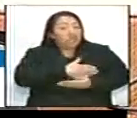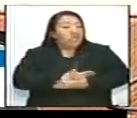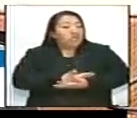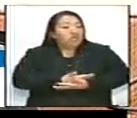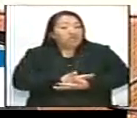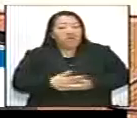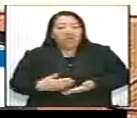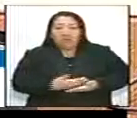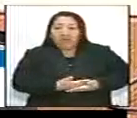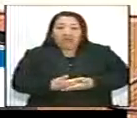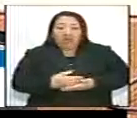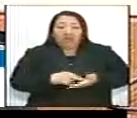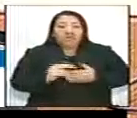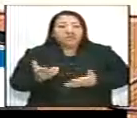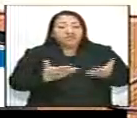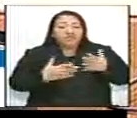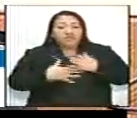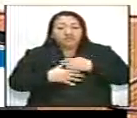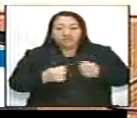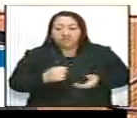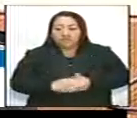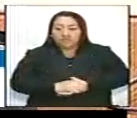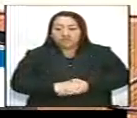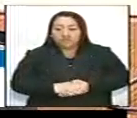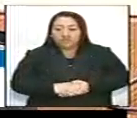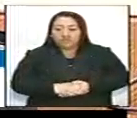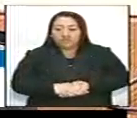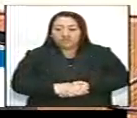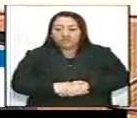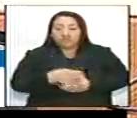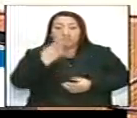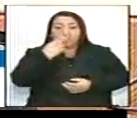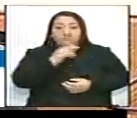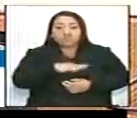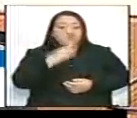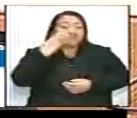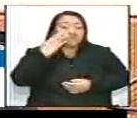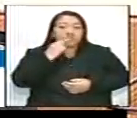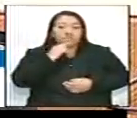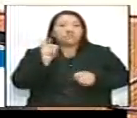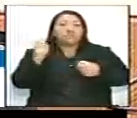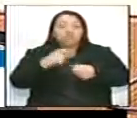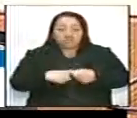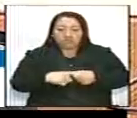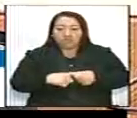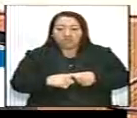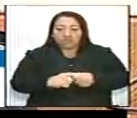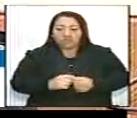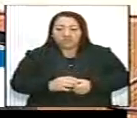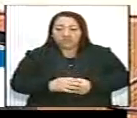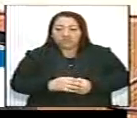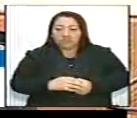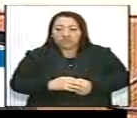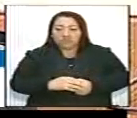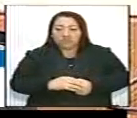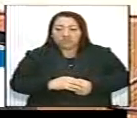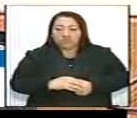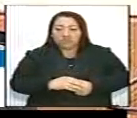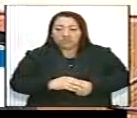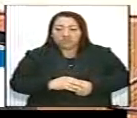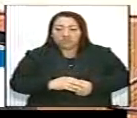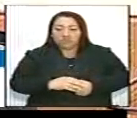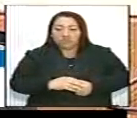las condiciones de los servicios de salud en las cuales los niños y las madres asisten y que muchas veces no son